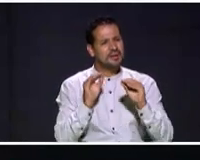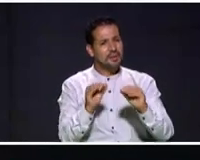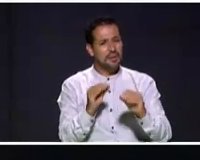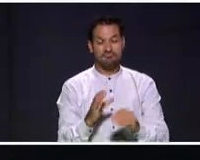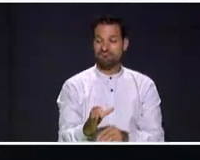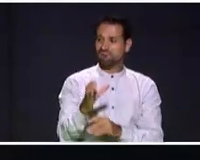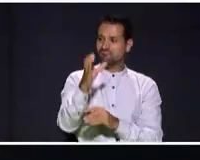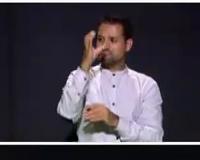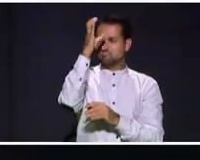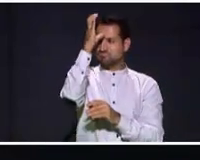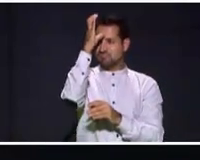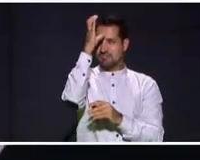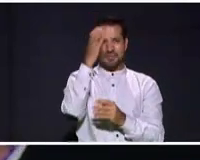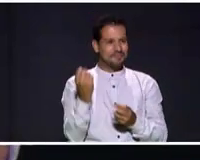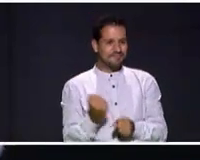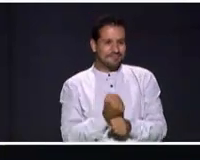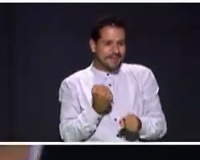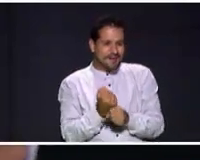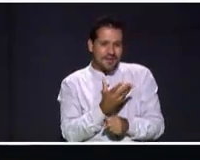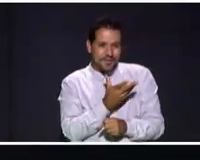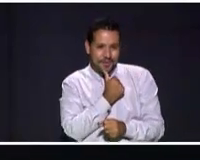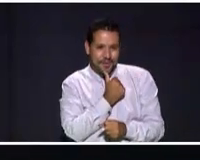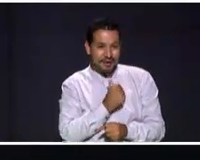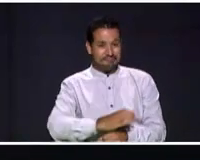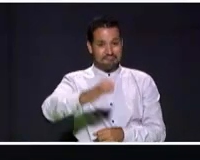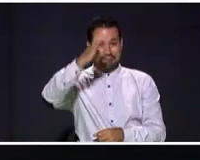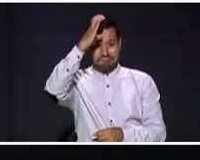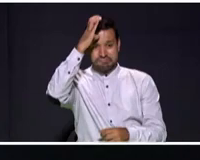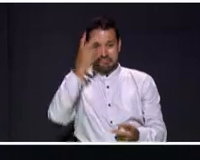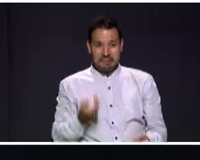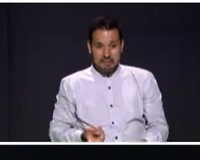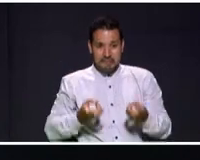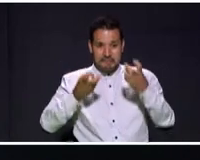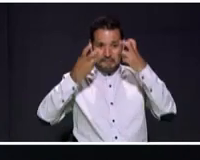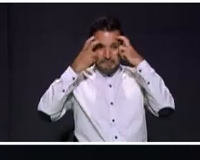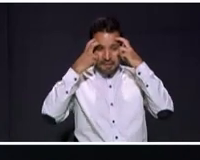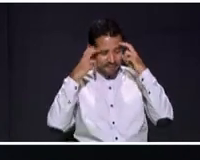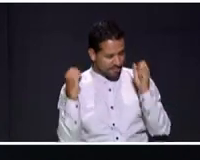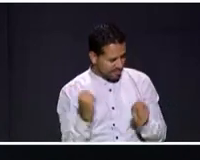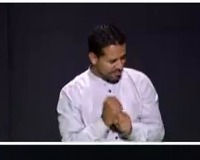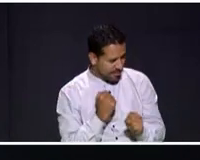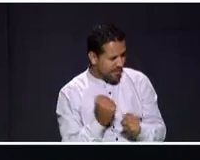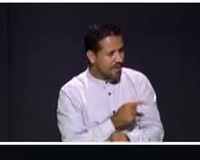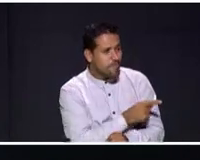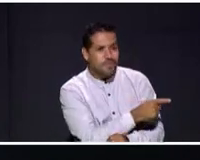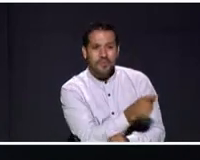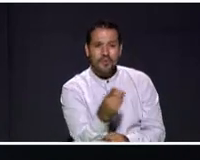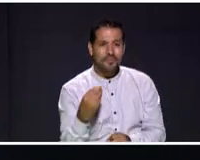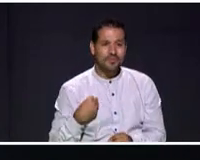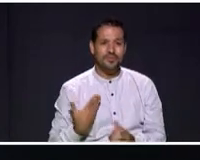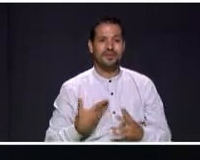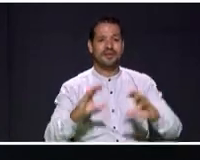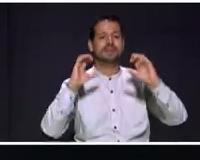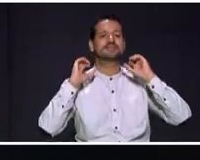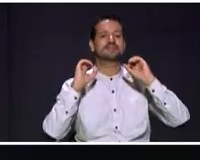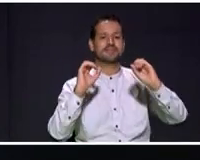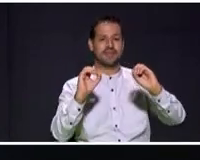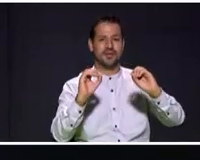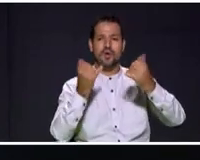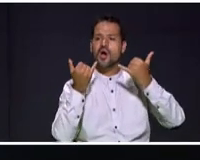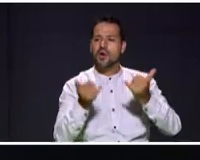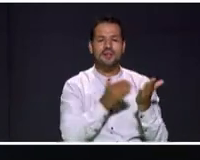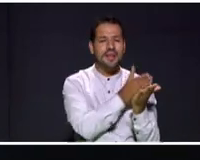pero un desempleado preparado no no es más que un desempleado nosotros necesitamos reorientar nuestro modelo educativo para dar